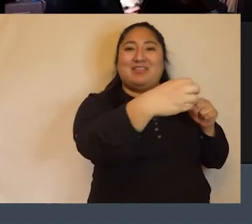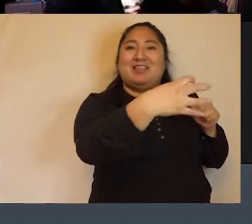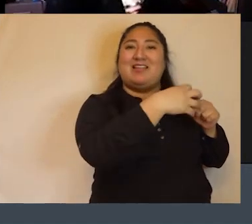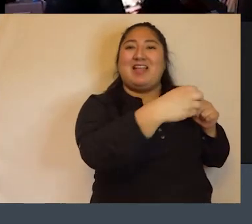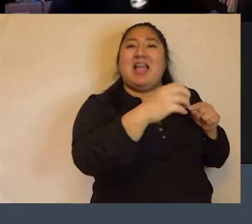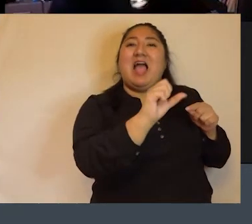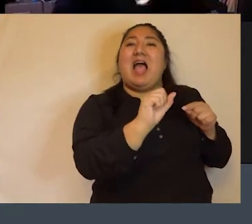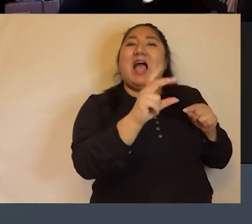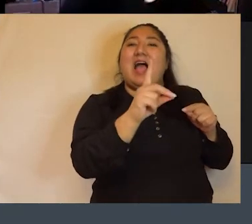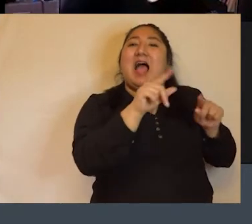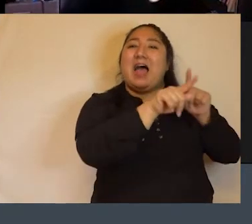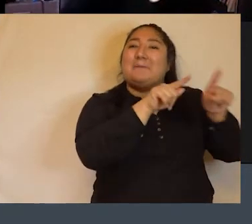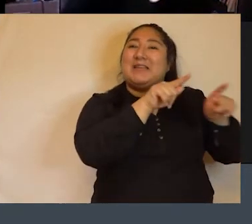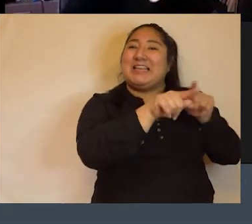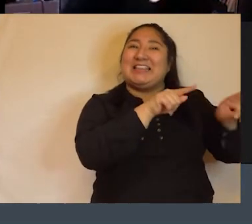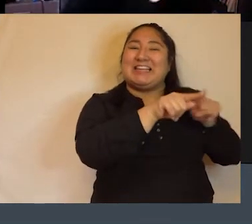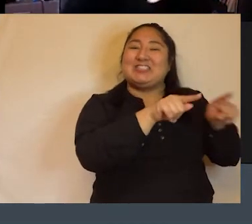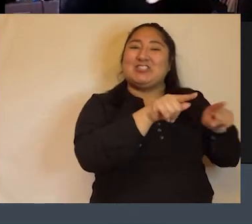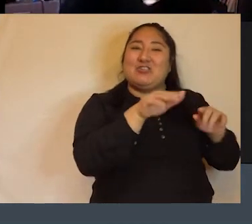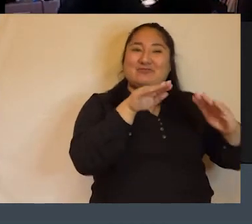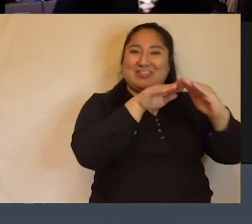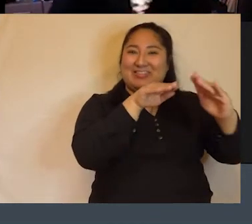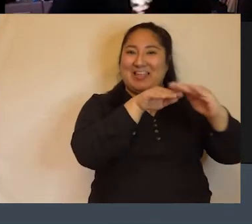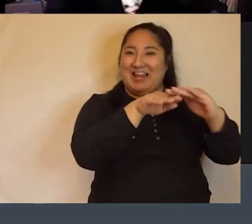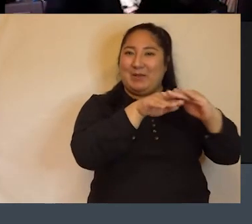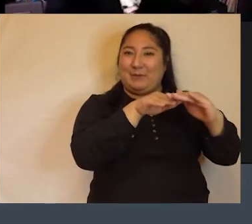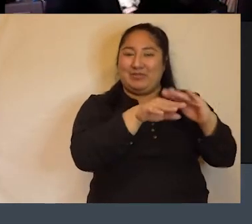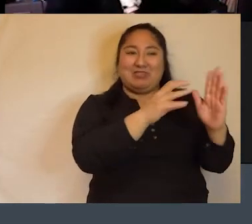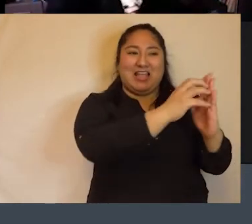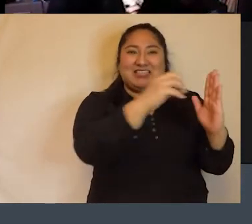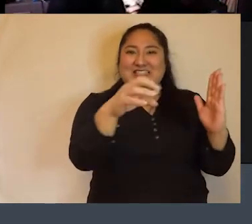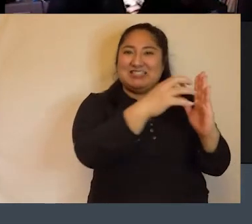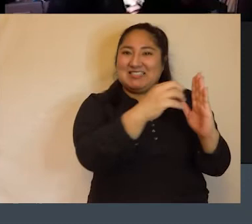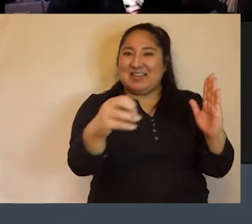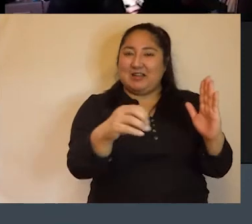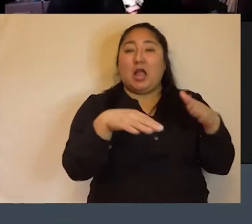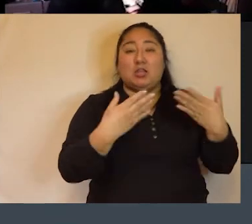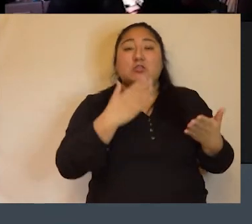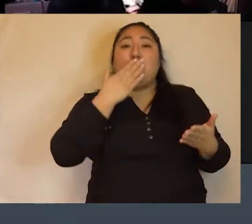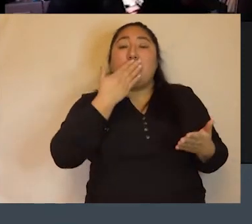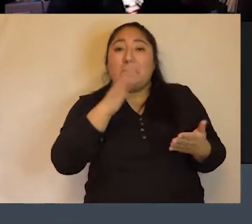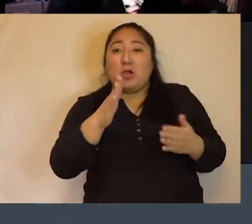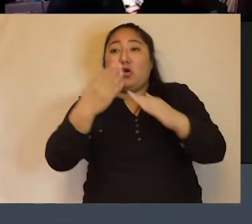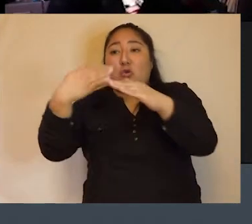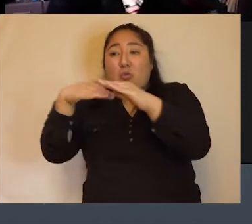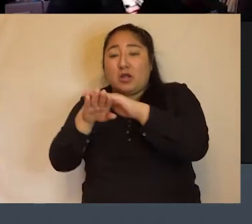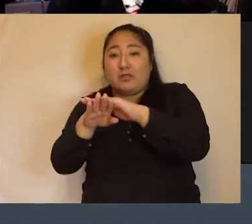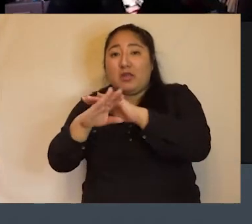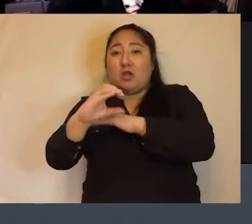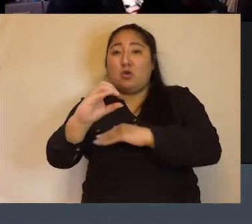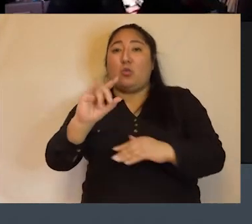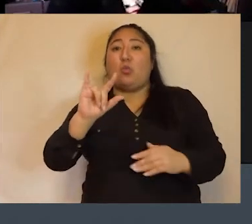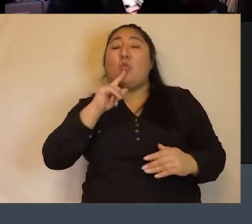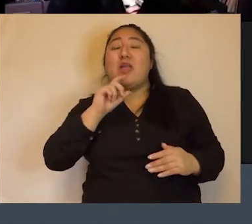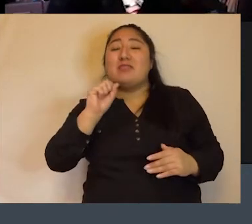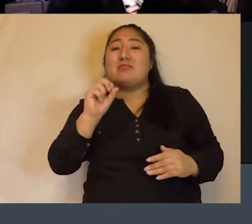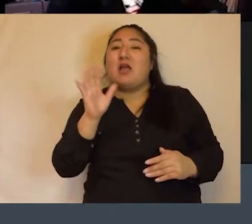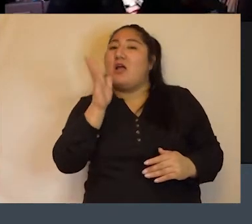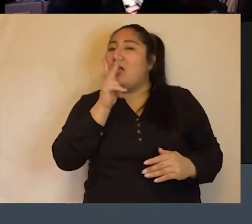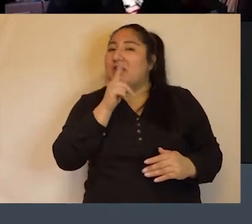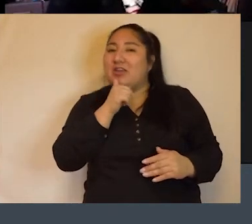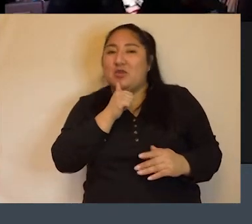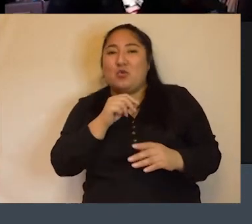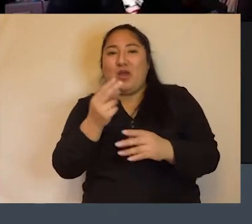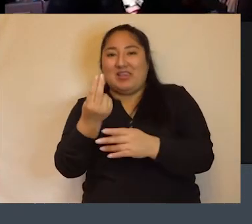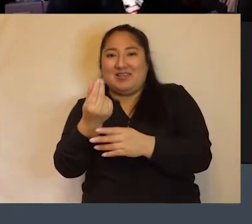los costos de administración de esa cuenta. Por lo tanto, es mejor ponerlo en una cuenta donde no tenga costos